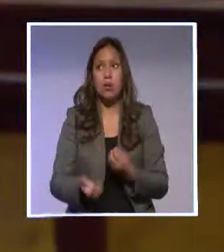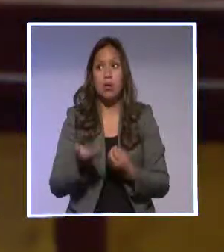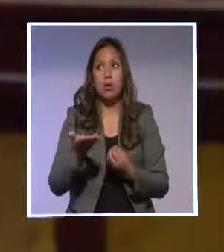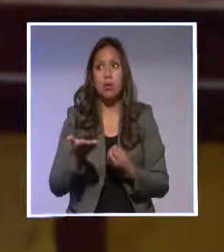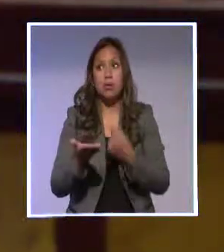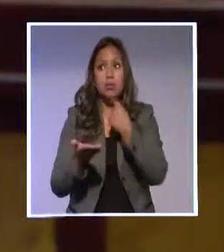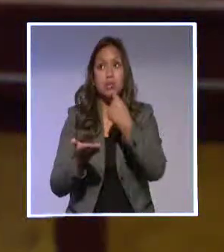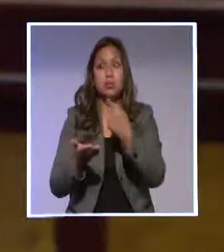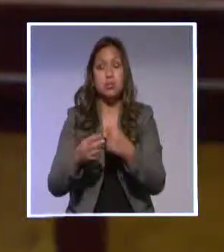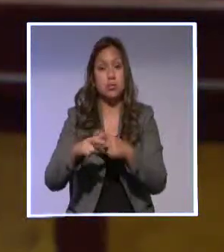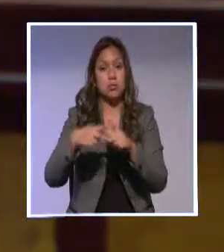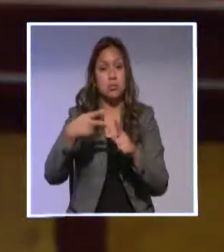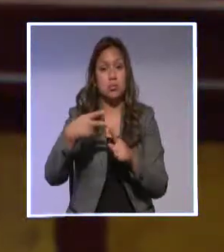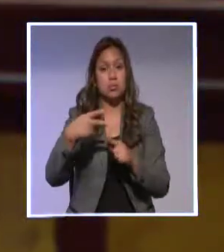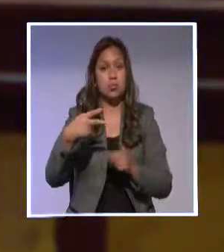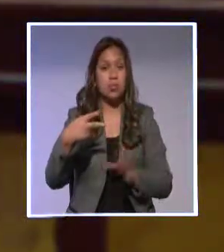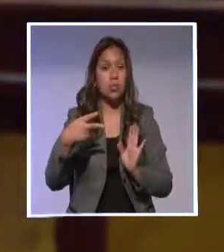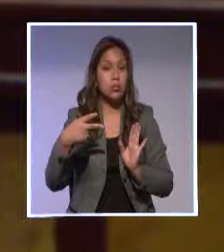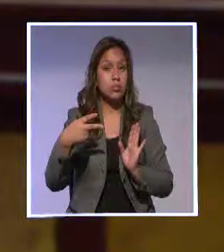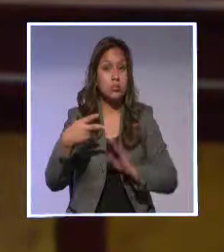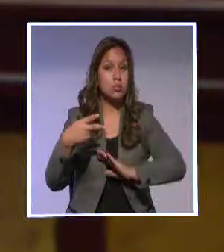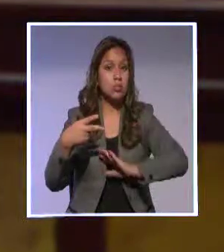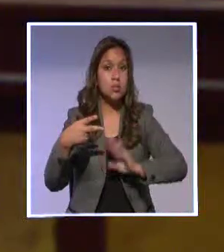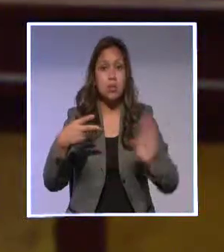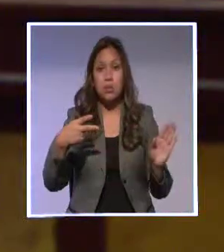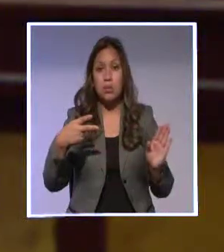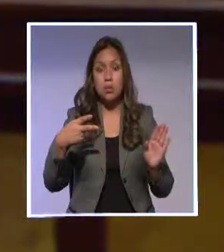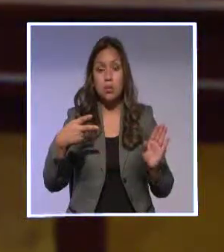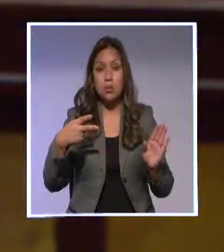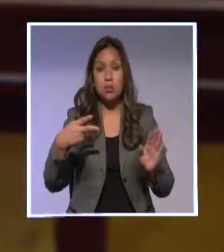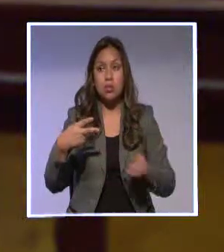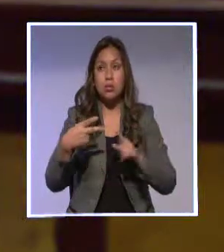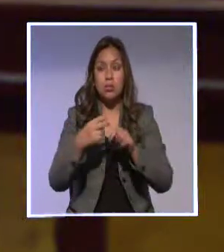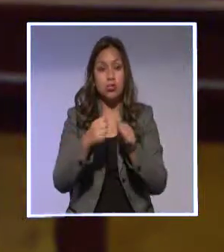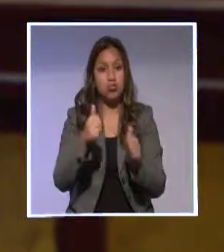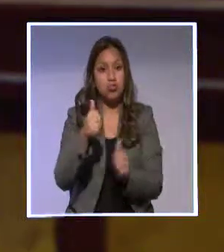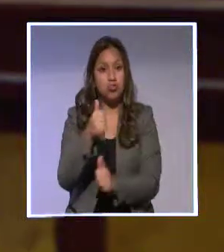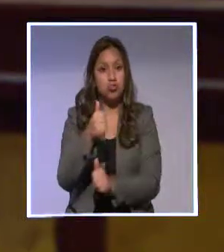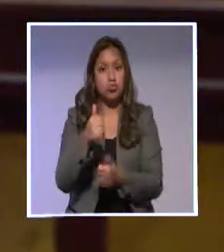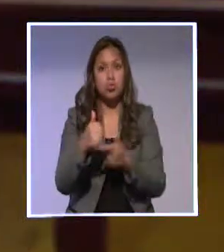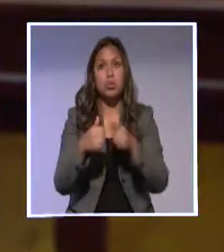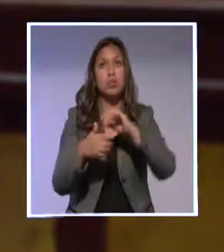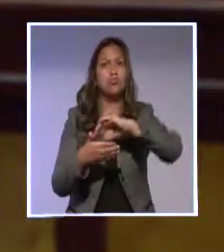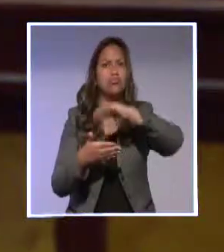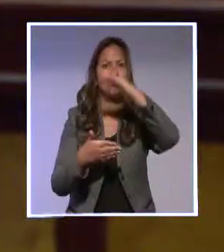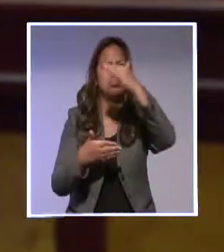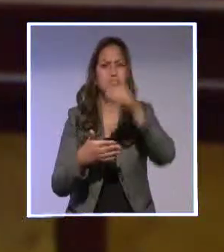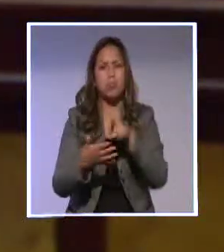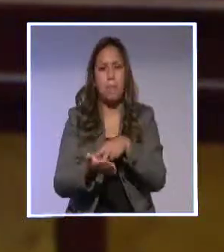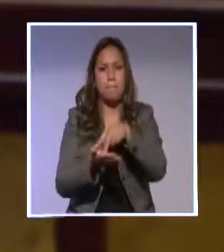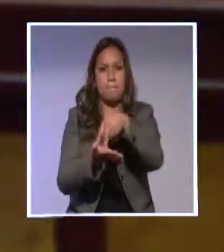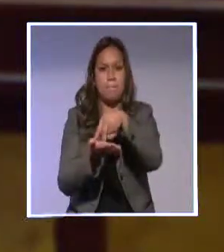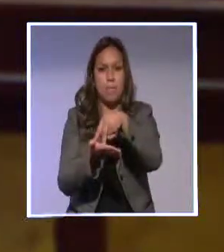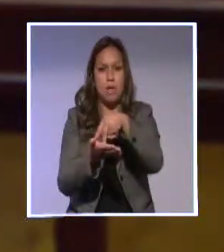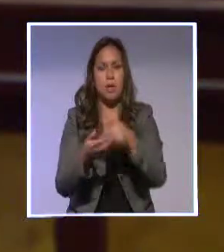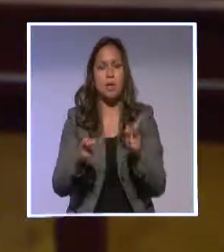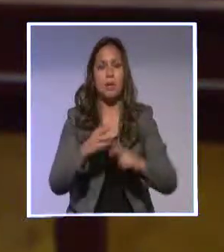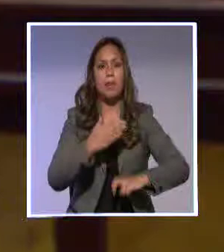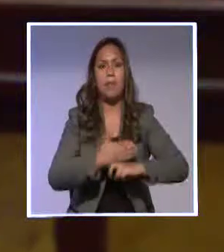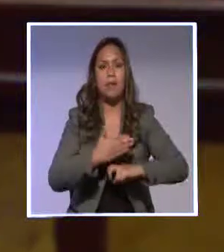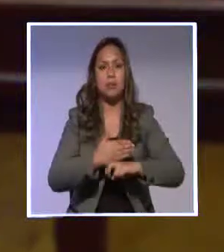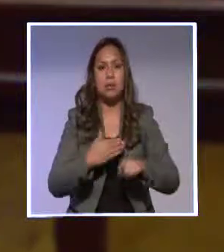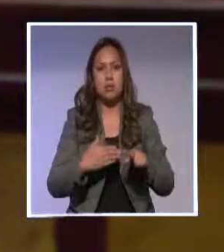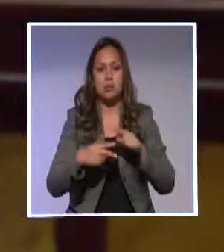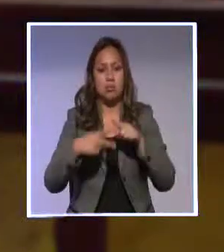estos dos ítems que fueron sacados de la negociación las subestaciones eléctricas y el sistema de cobro tarifario y nosotros en ese momento